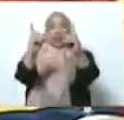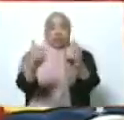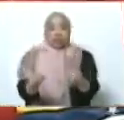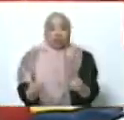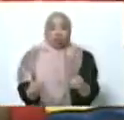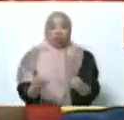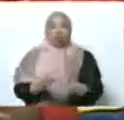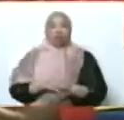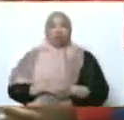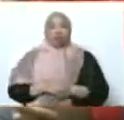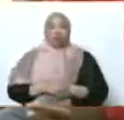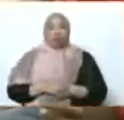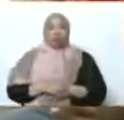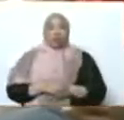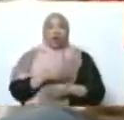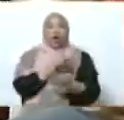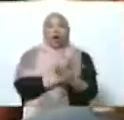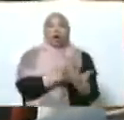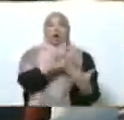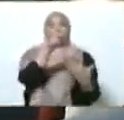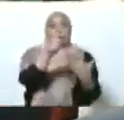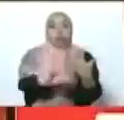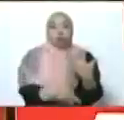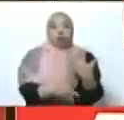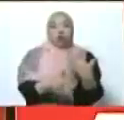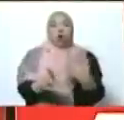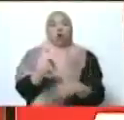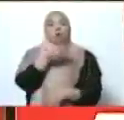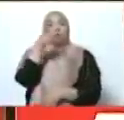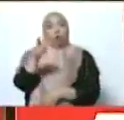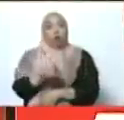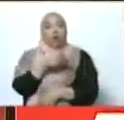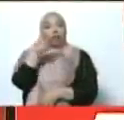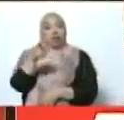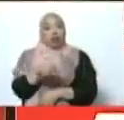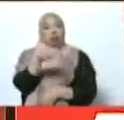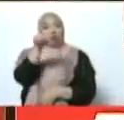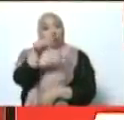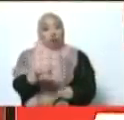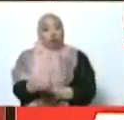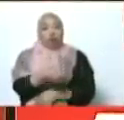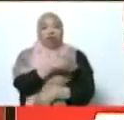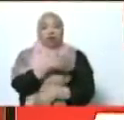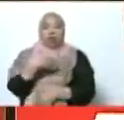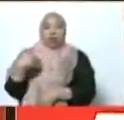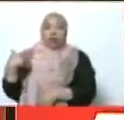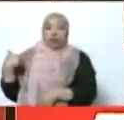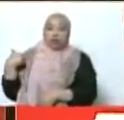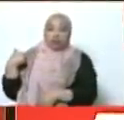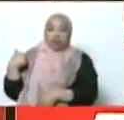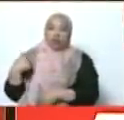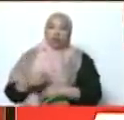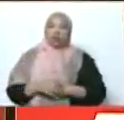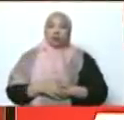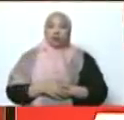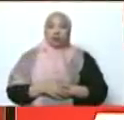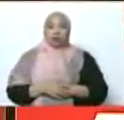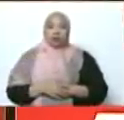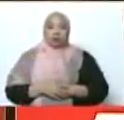algunas propuestas al alto mando político, y hoy queremos desde aquí, desde